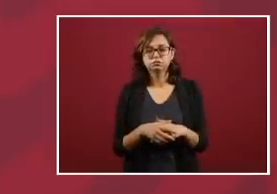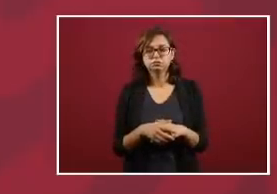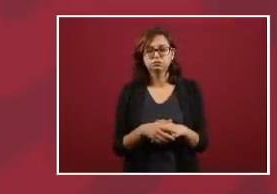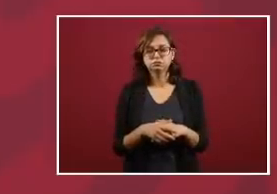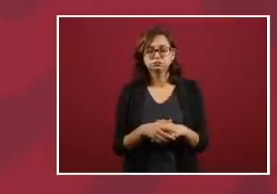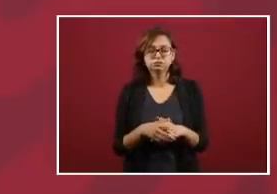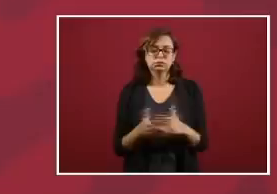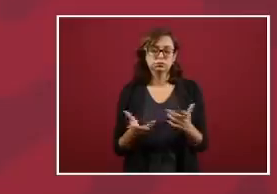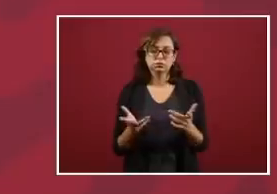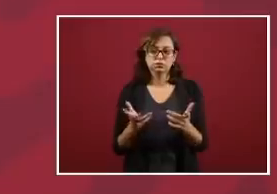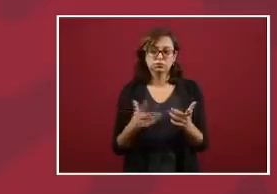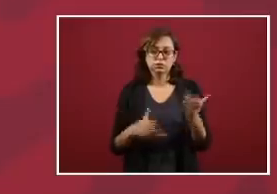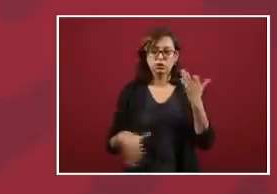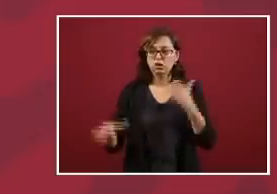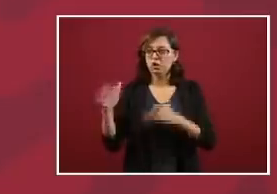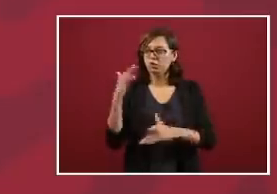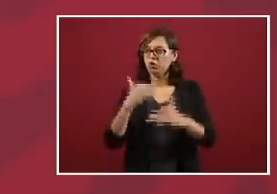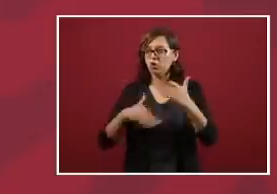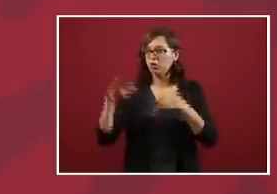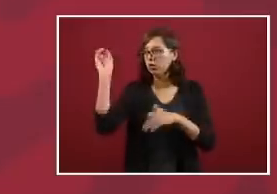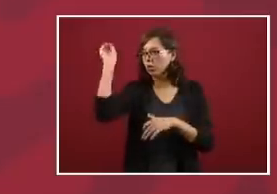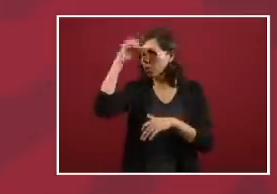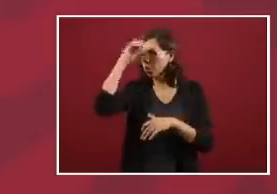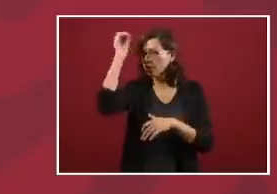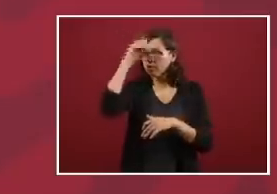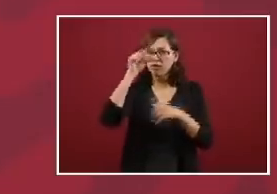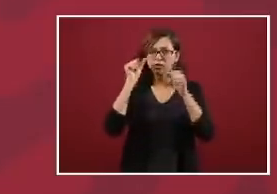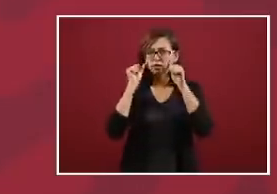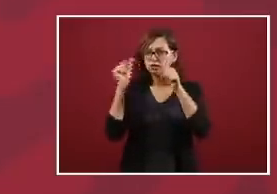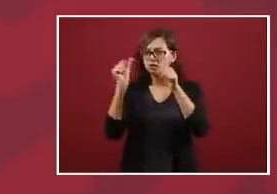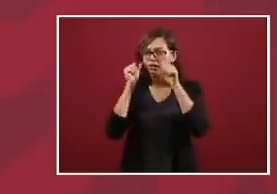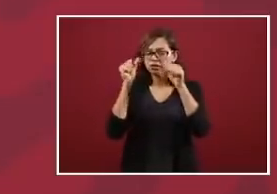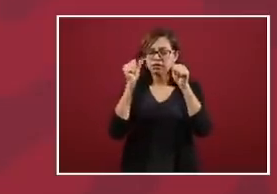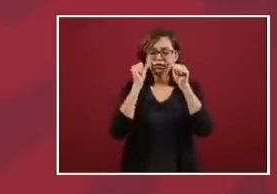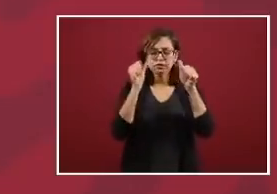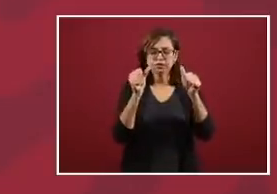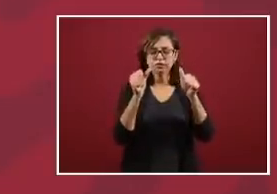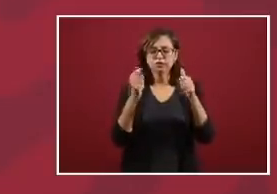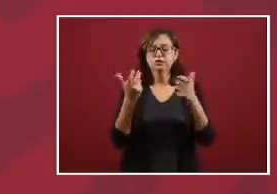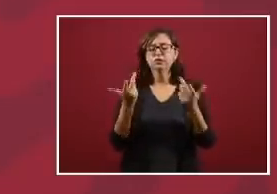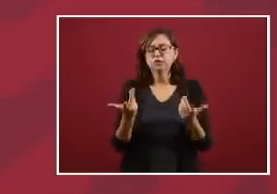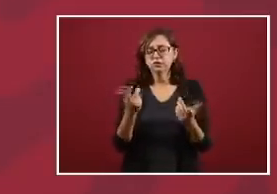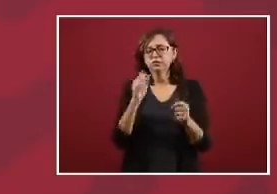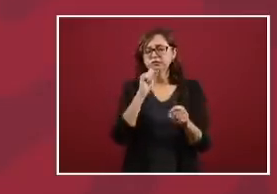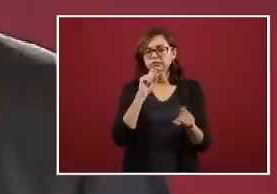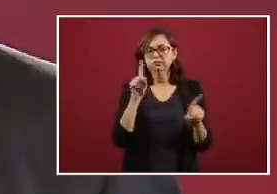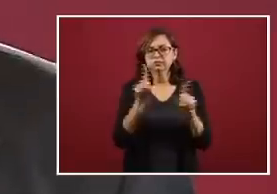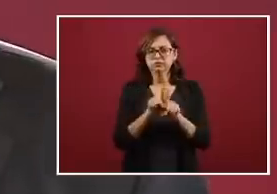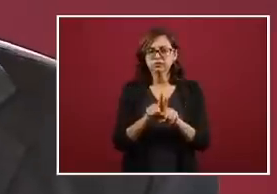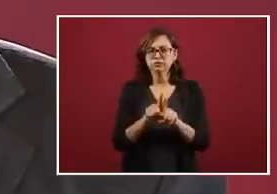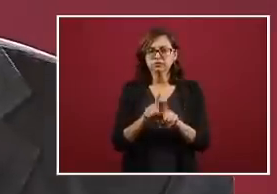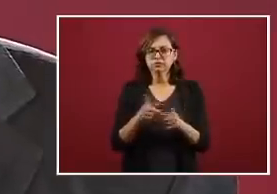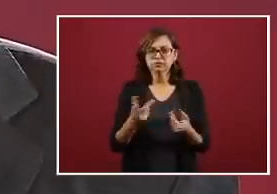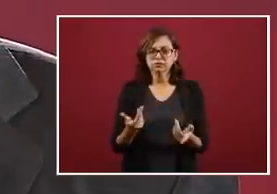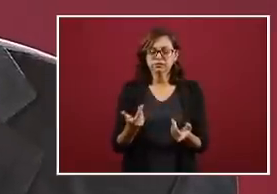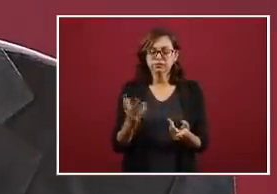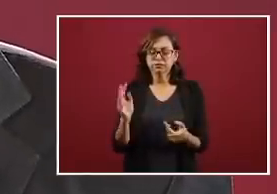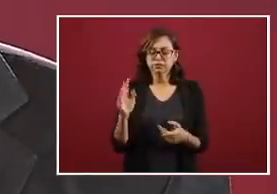recoger las opiniones de todos. En su momento nosotros vamos a